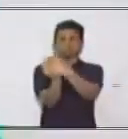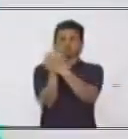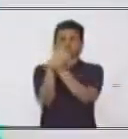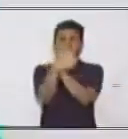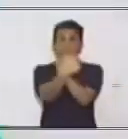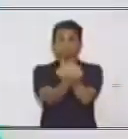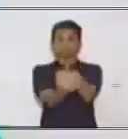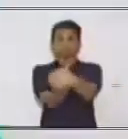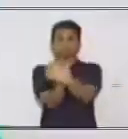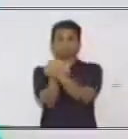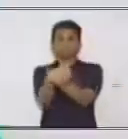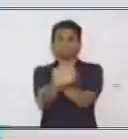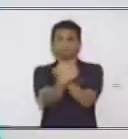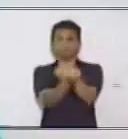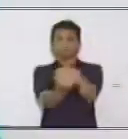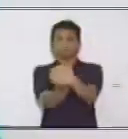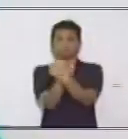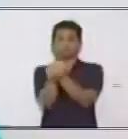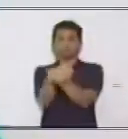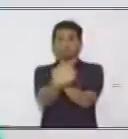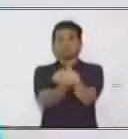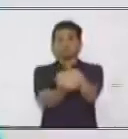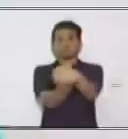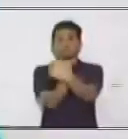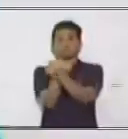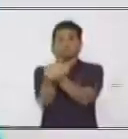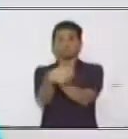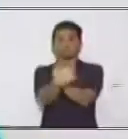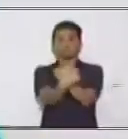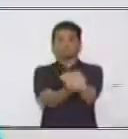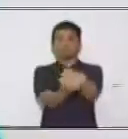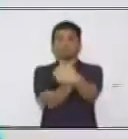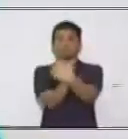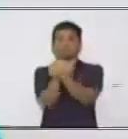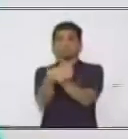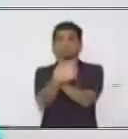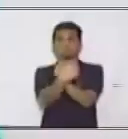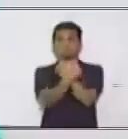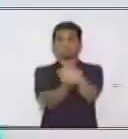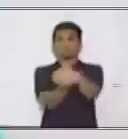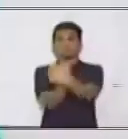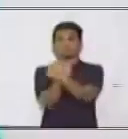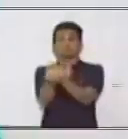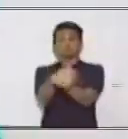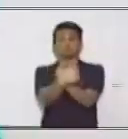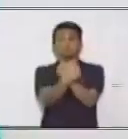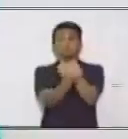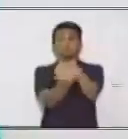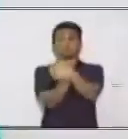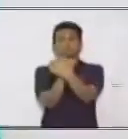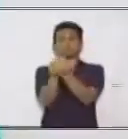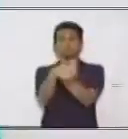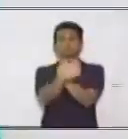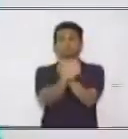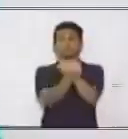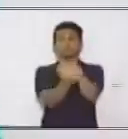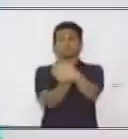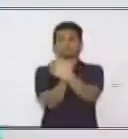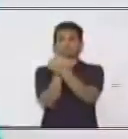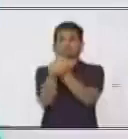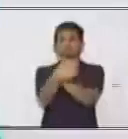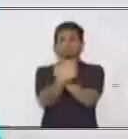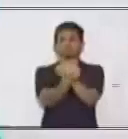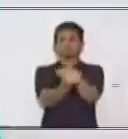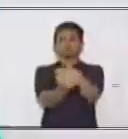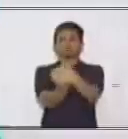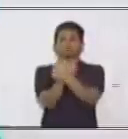1, 2, 3, 4, 5, 6, 7, 8, 9, 10, 11, 12, 13,